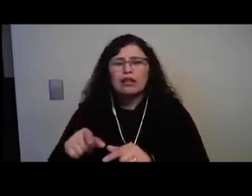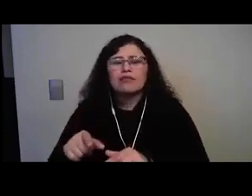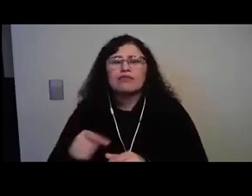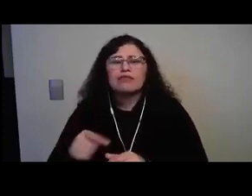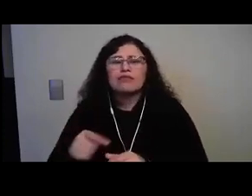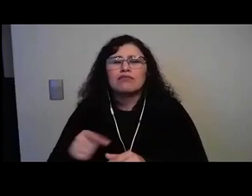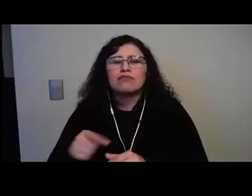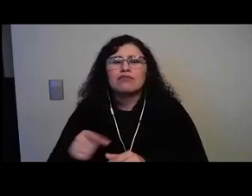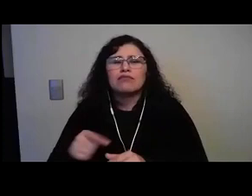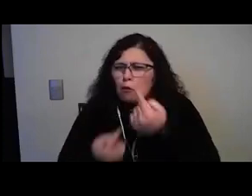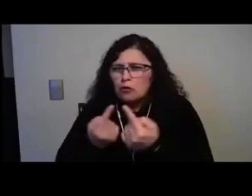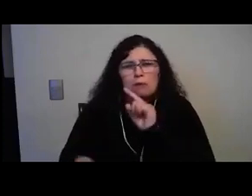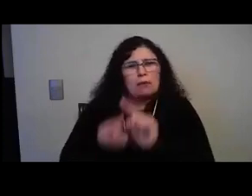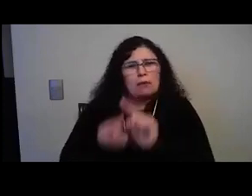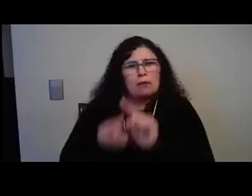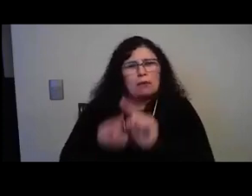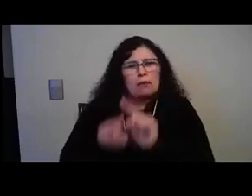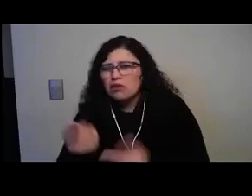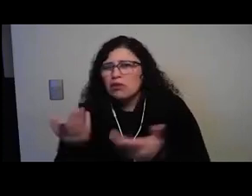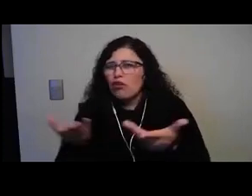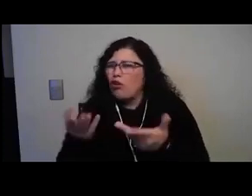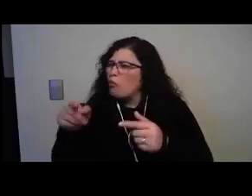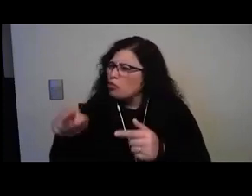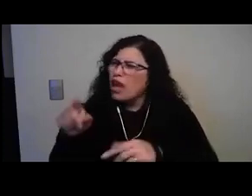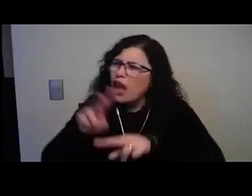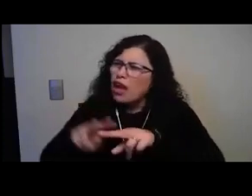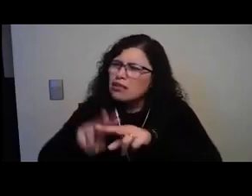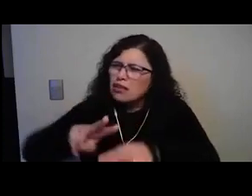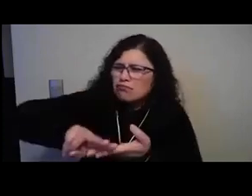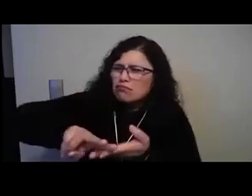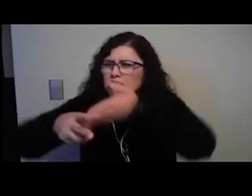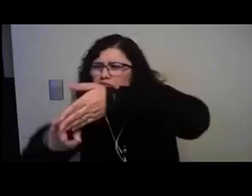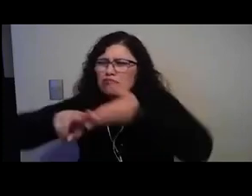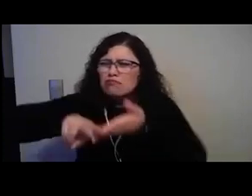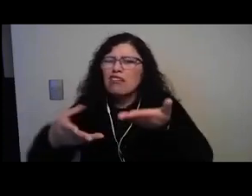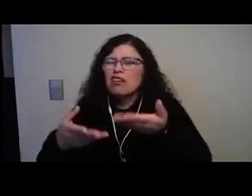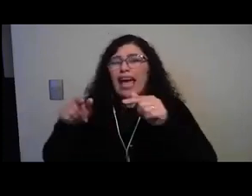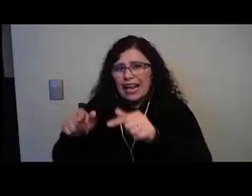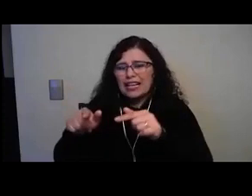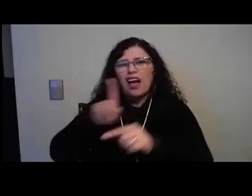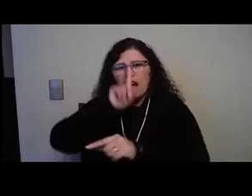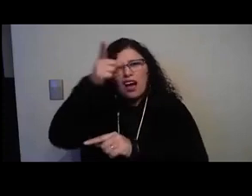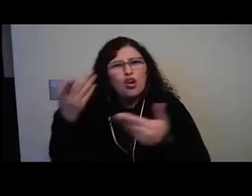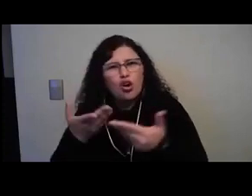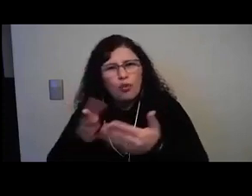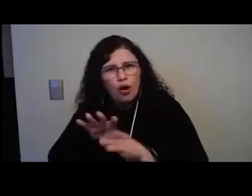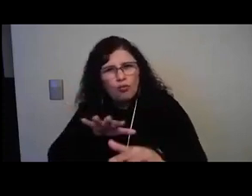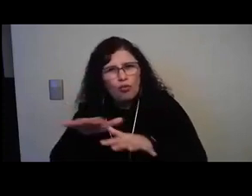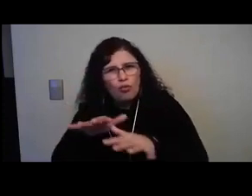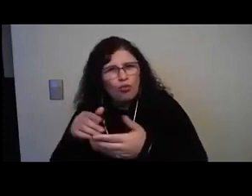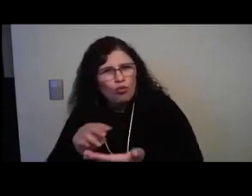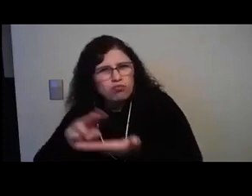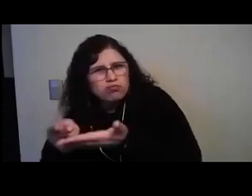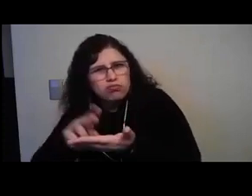lo hacen, ¿ya? Y así usted va a saber de qué forma el paciente está acostumbrado a que lo movilicen o lo